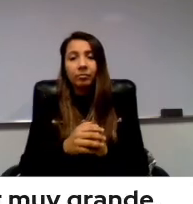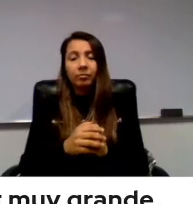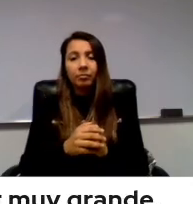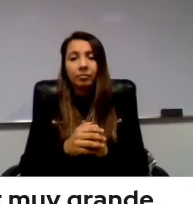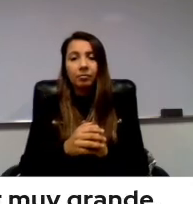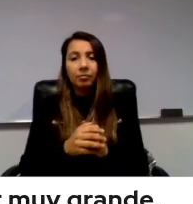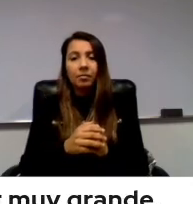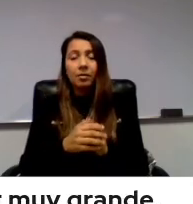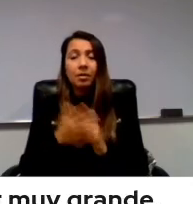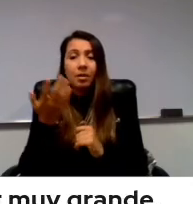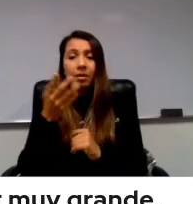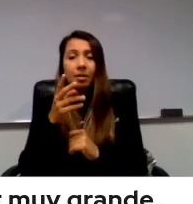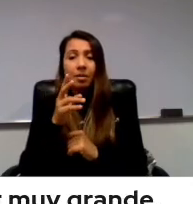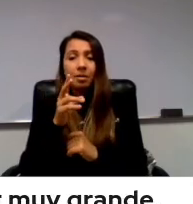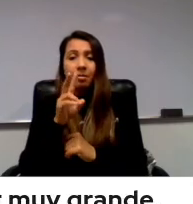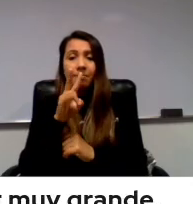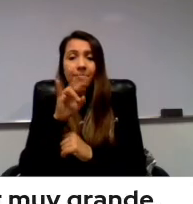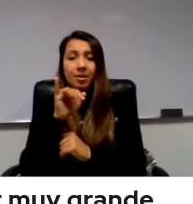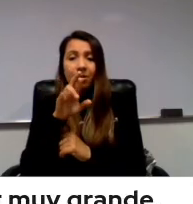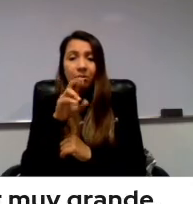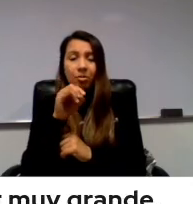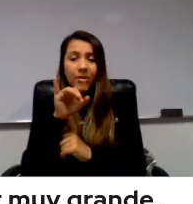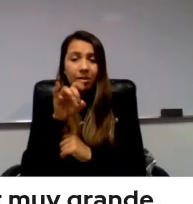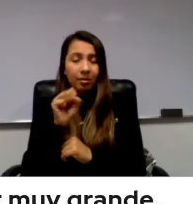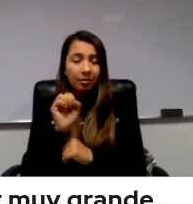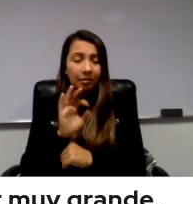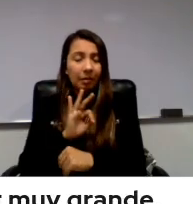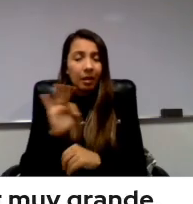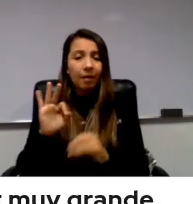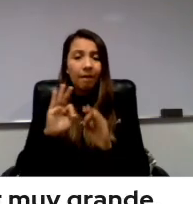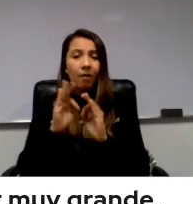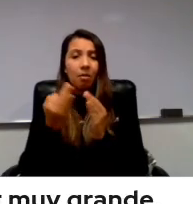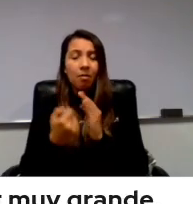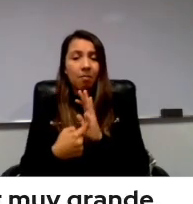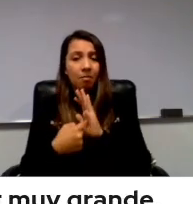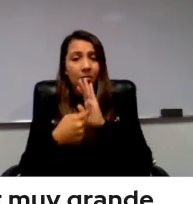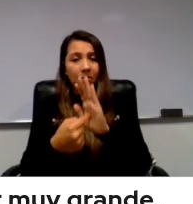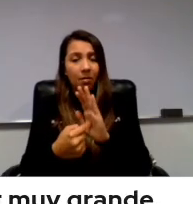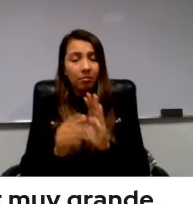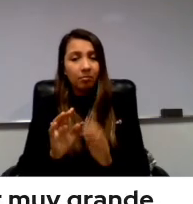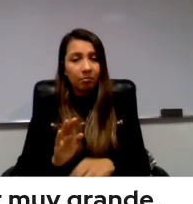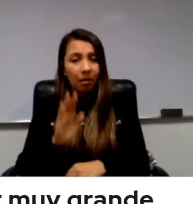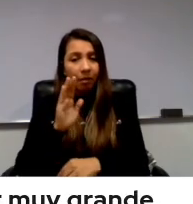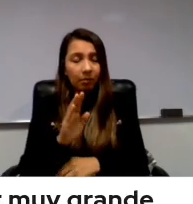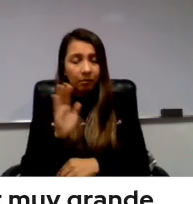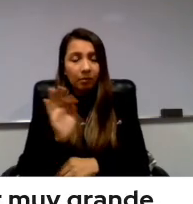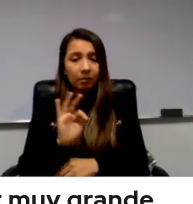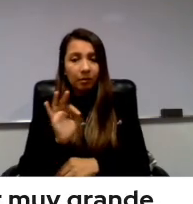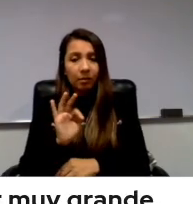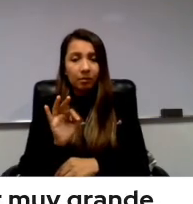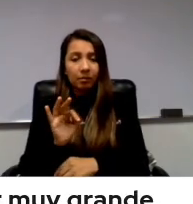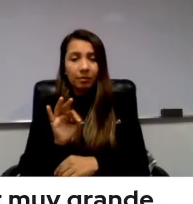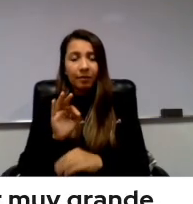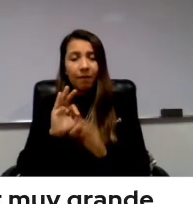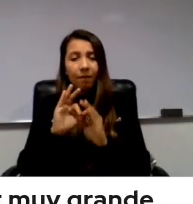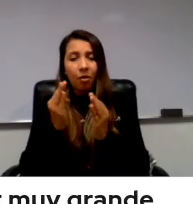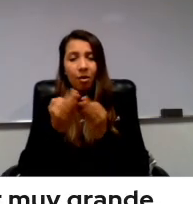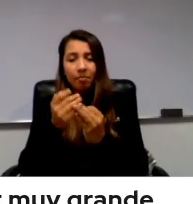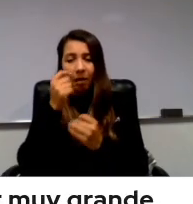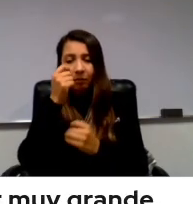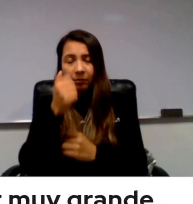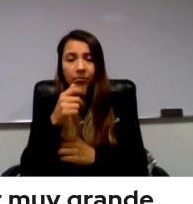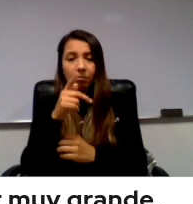los viroides, pues pueden ser modelos tal vez, ¿no? A mi interpretación, pueden ser modelos de cómo pudieron haber sido los